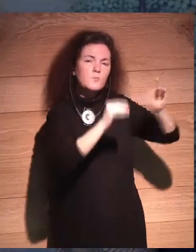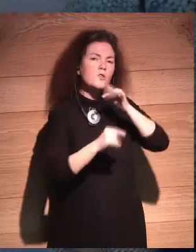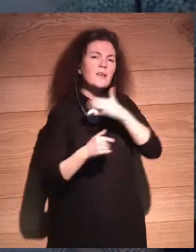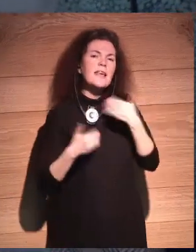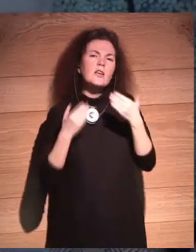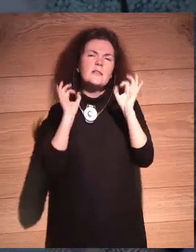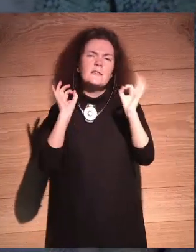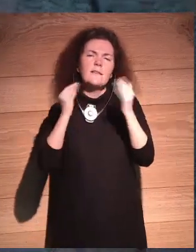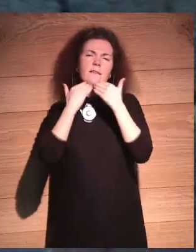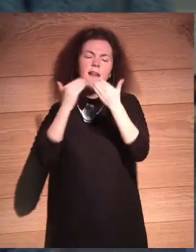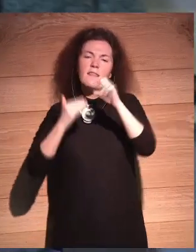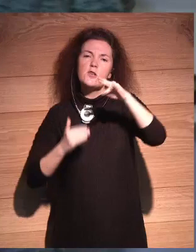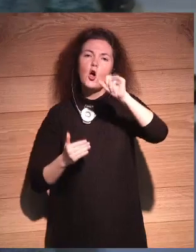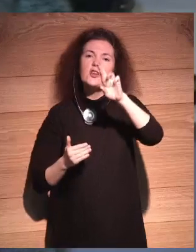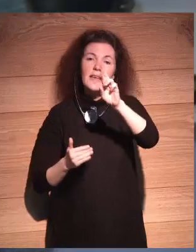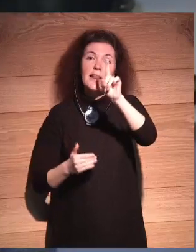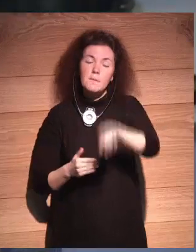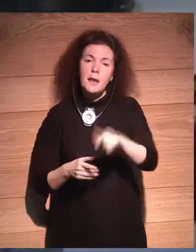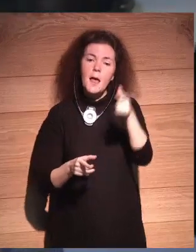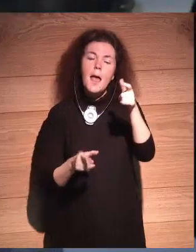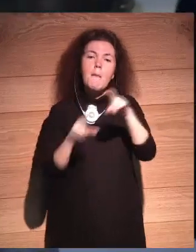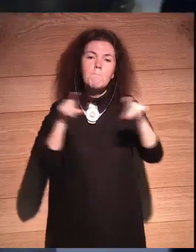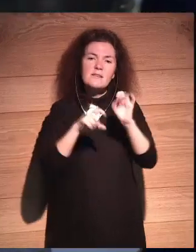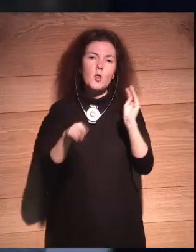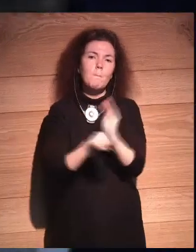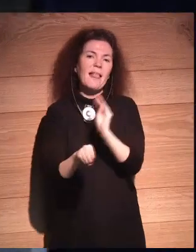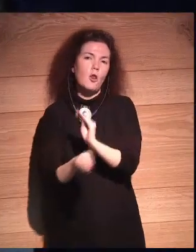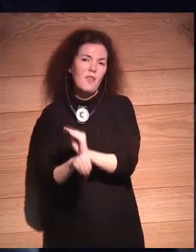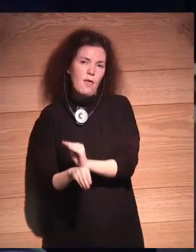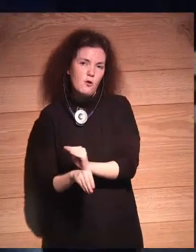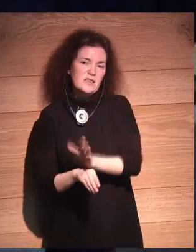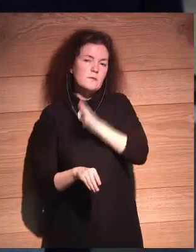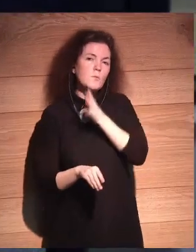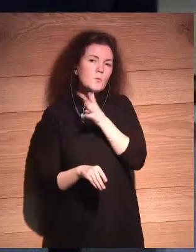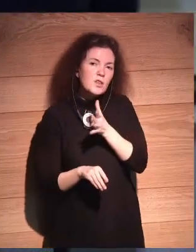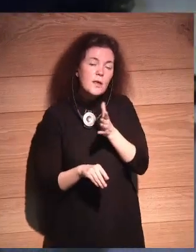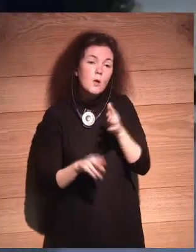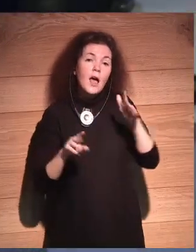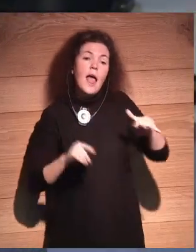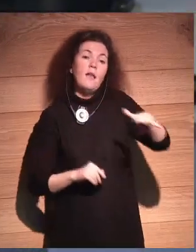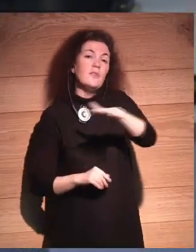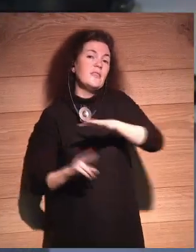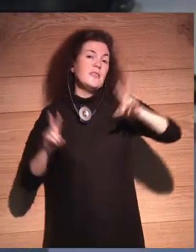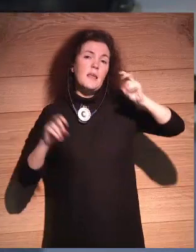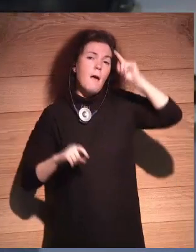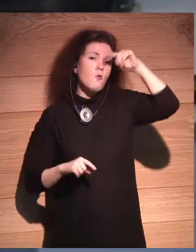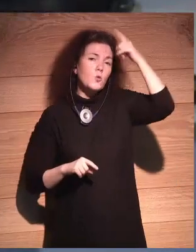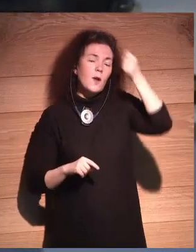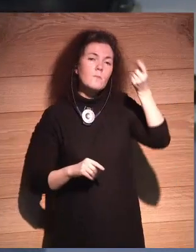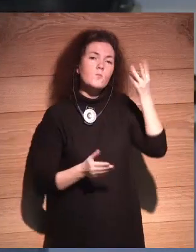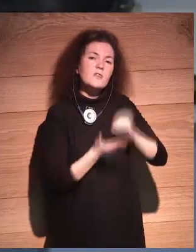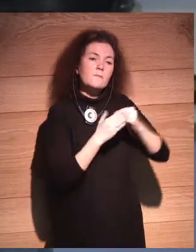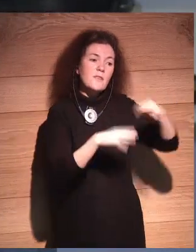a Óscar y a todos los patrocinadores el haber permitido que en el páramo cultural, que muchas veces es